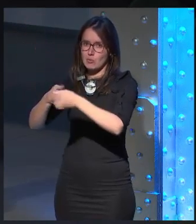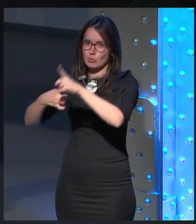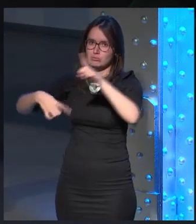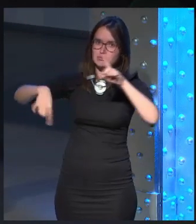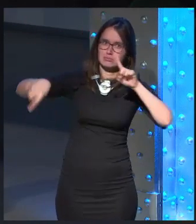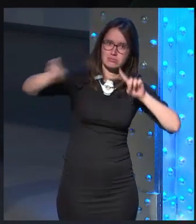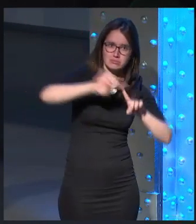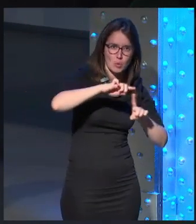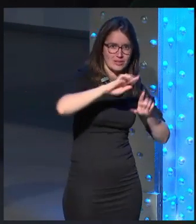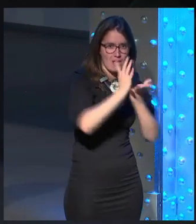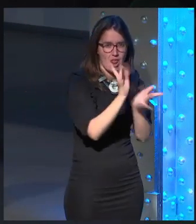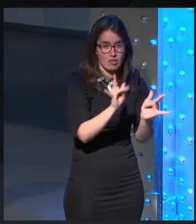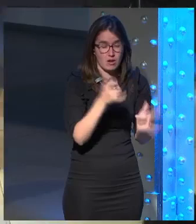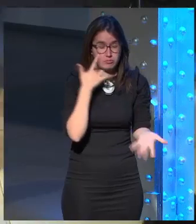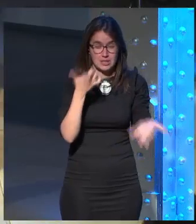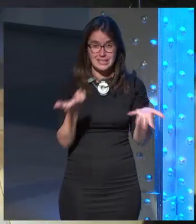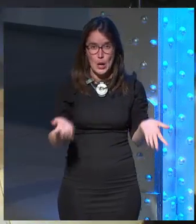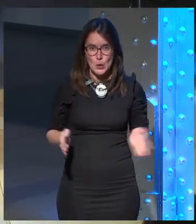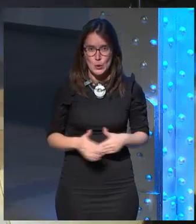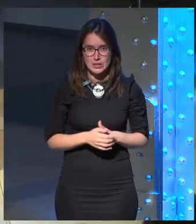Y se nota.